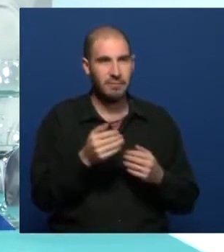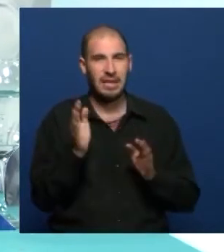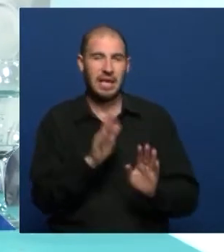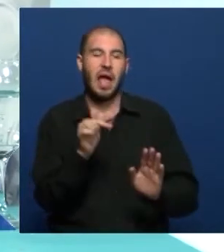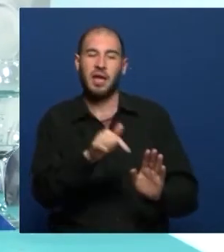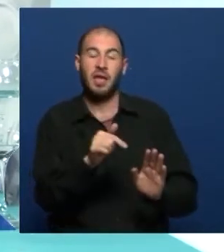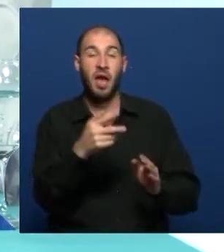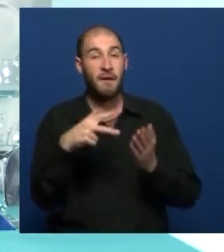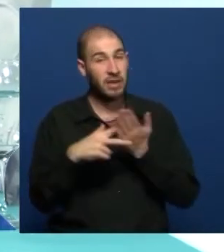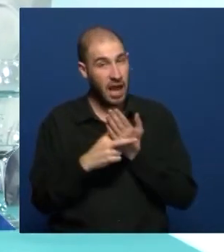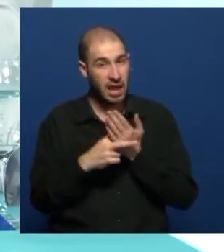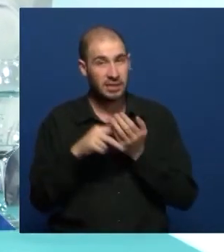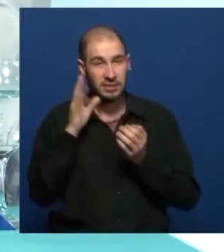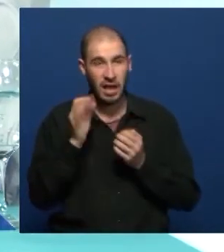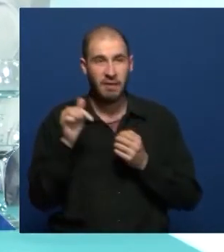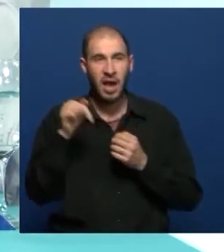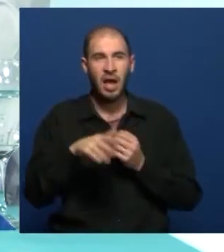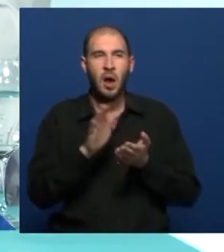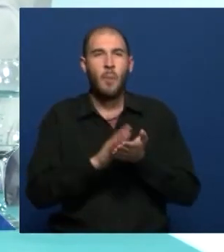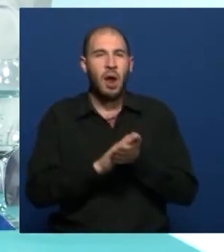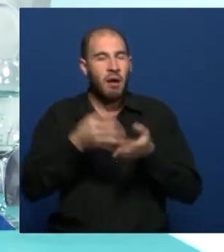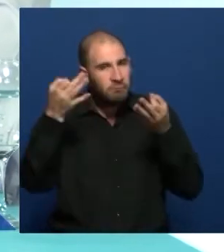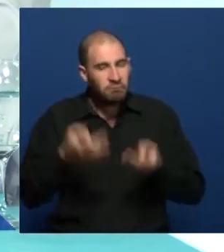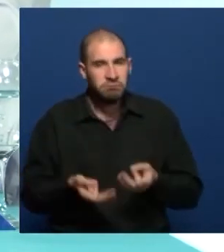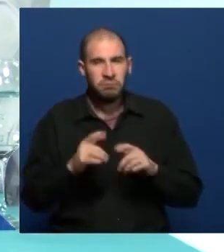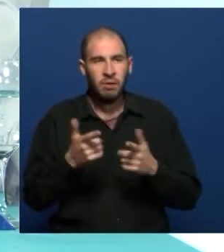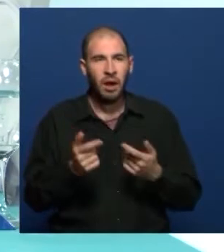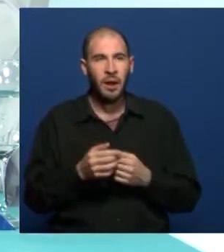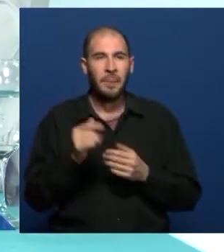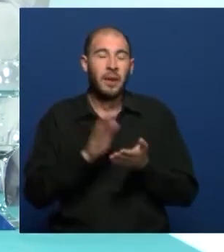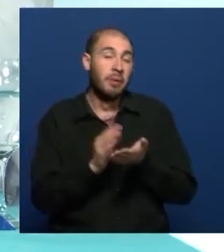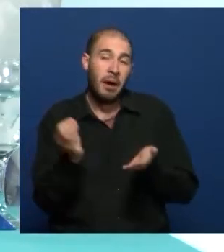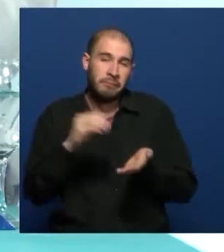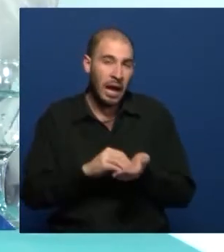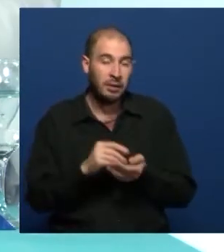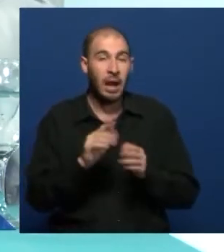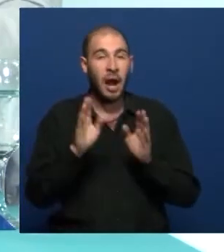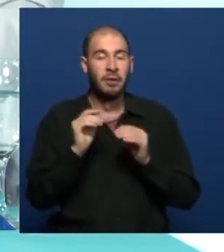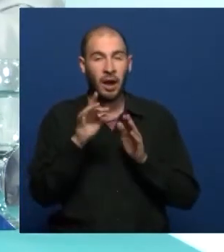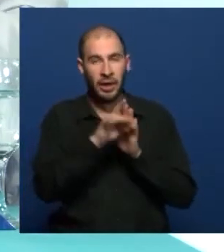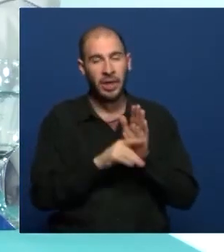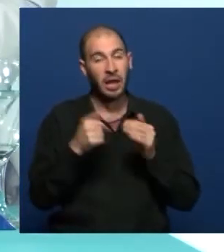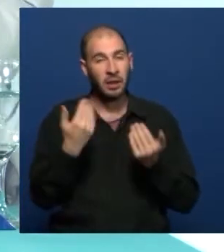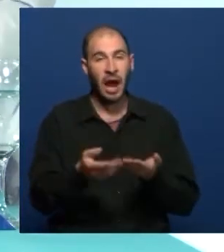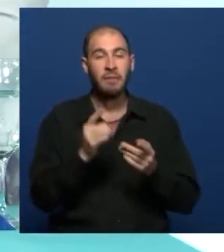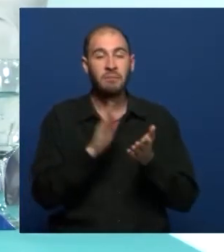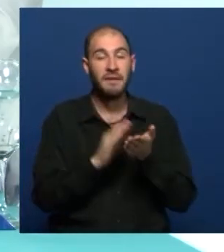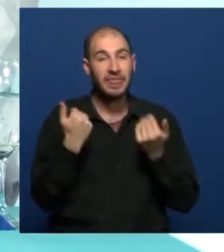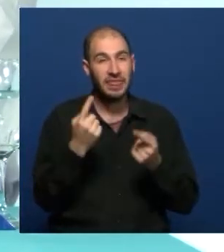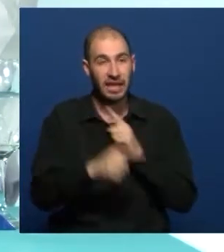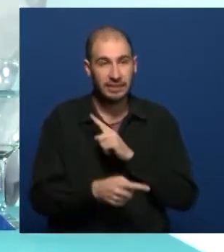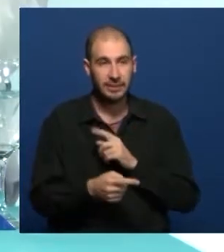entiendo que la fiscal entendió que no era prueba dirimente para es una prueba más que podría aportar una prueba directa